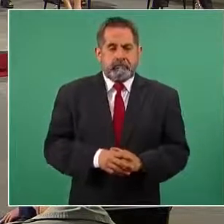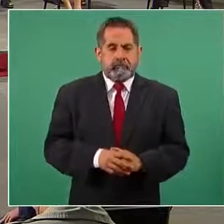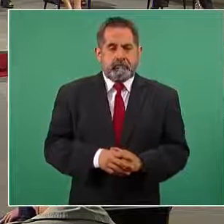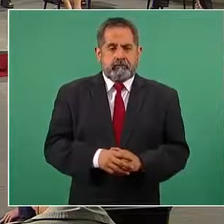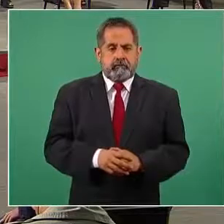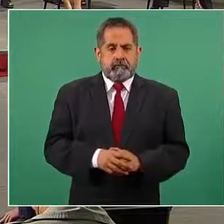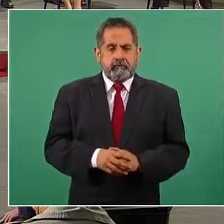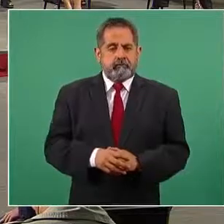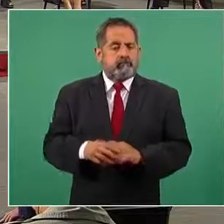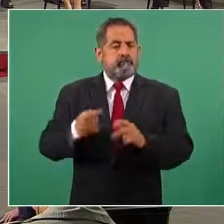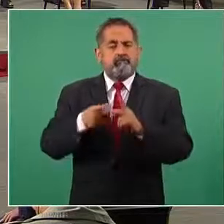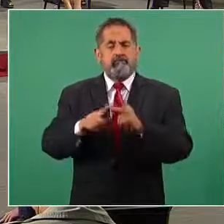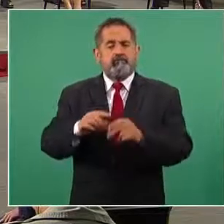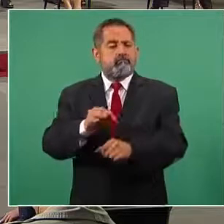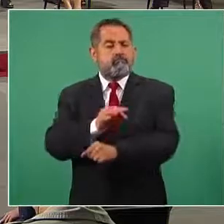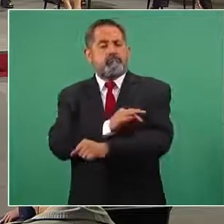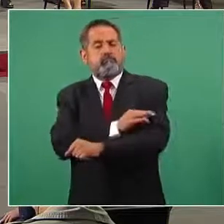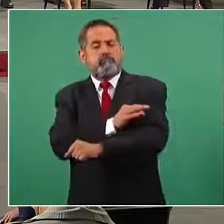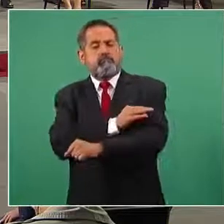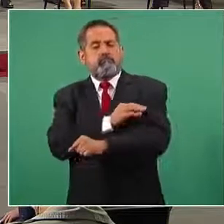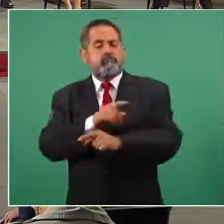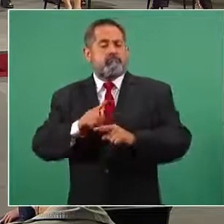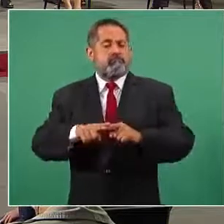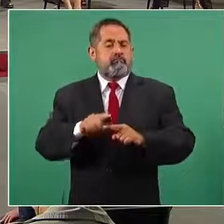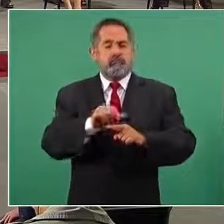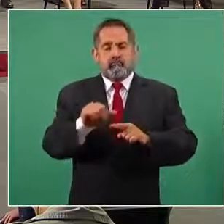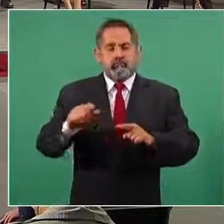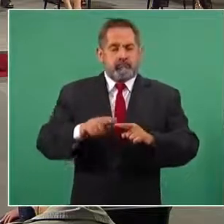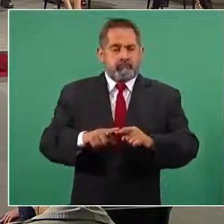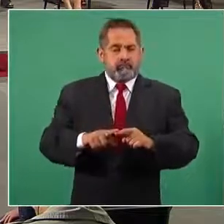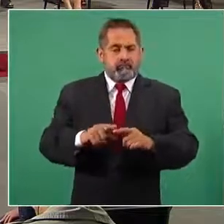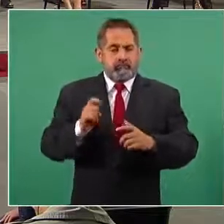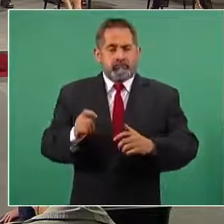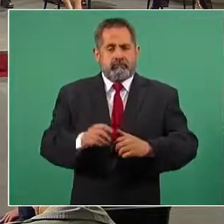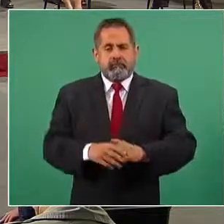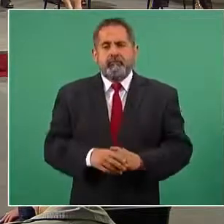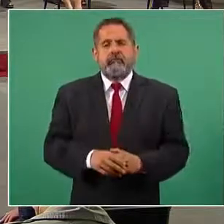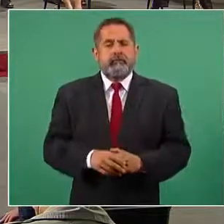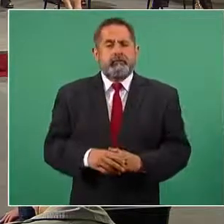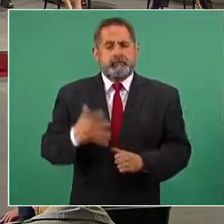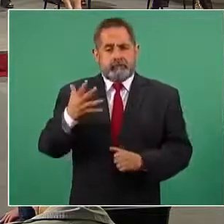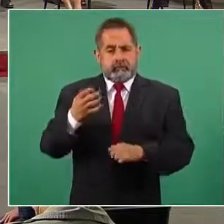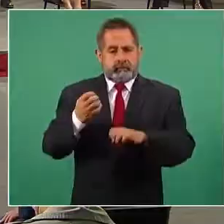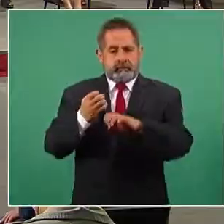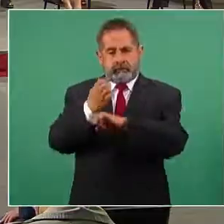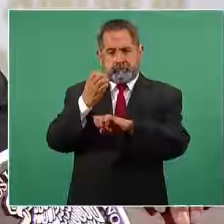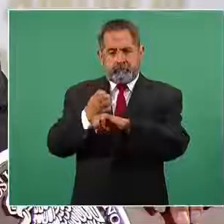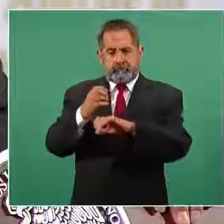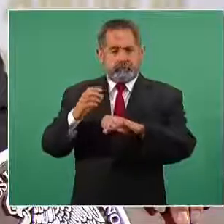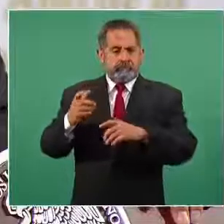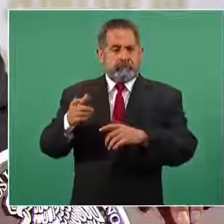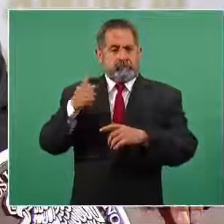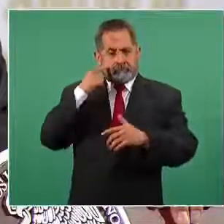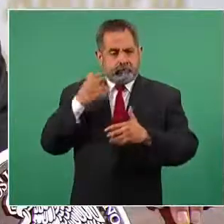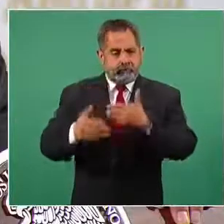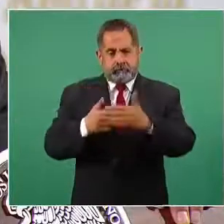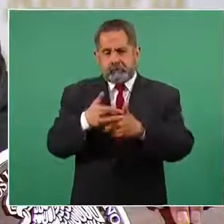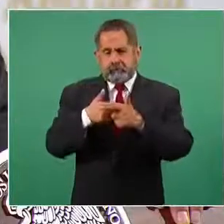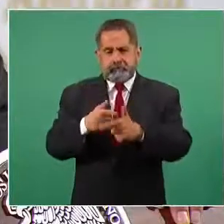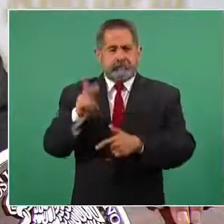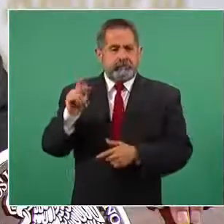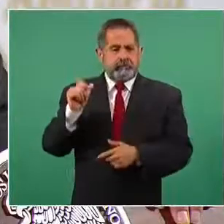Estamos iniciando la vacunación en 5 estados para continuar con el